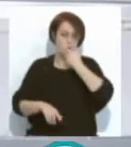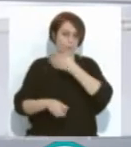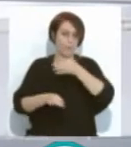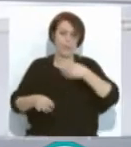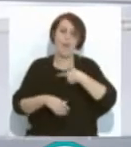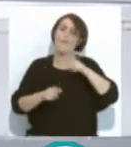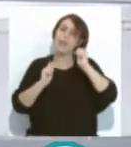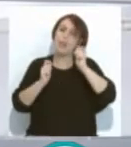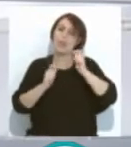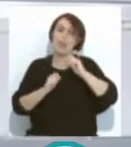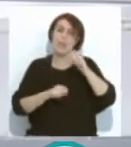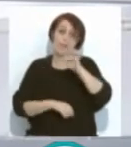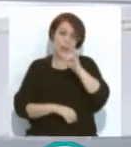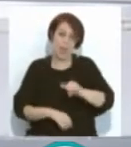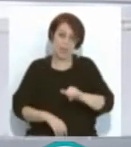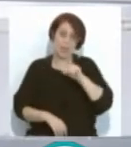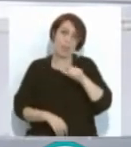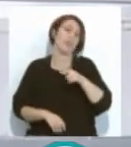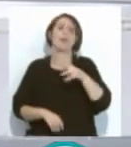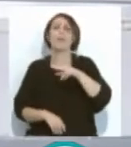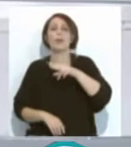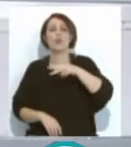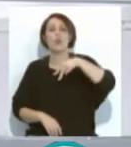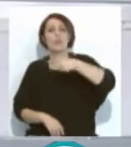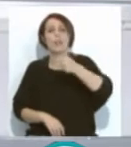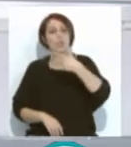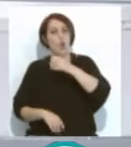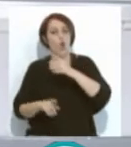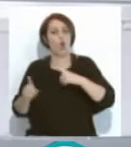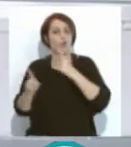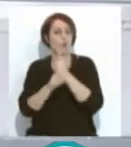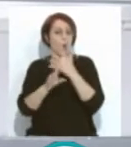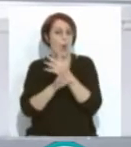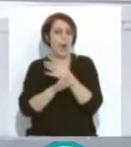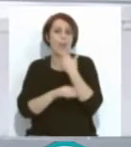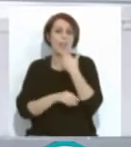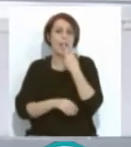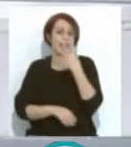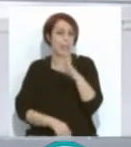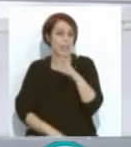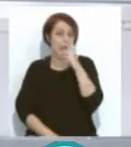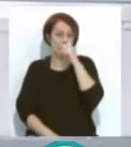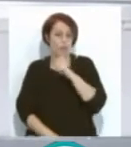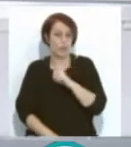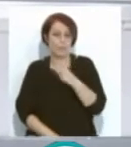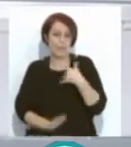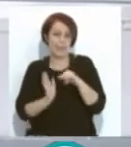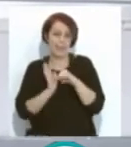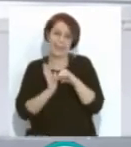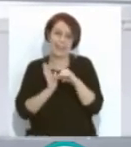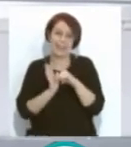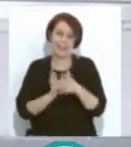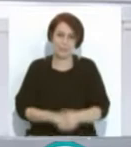Ale, cumple 28 años, su hermano Nacho, que jugará en contra, tiene 30 años, son de cerquita,